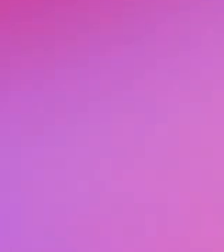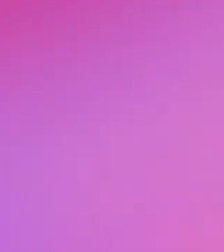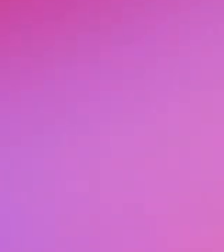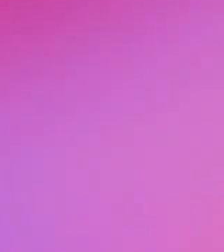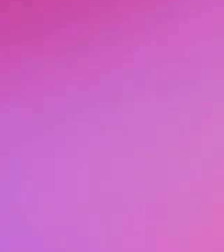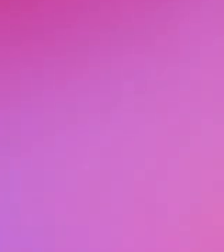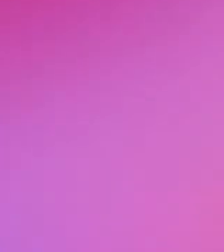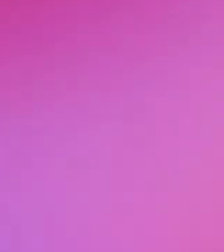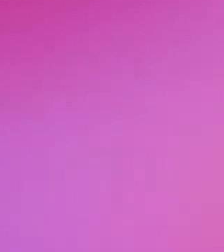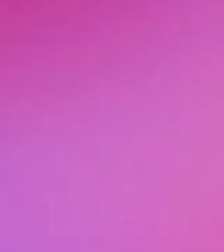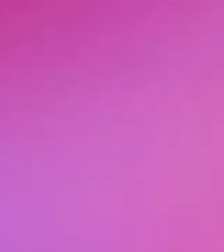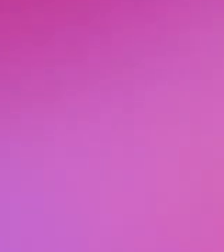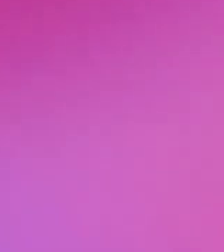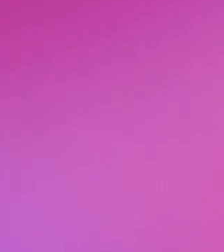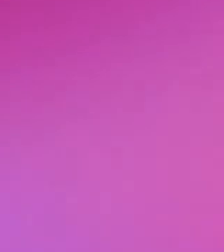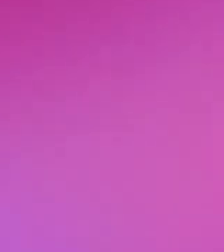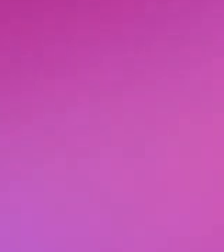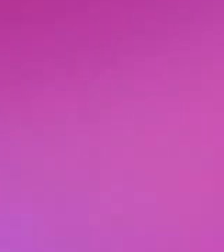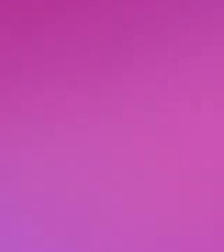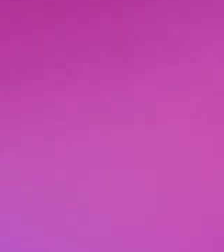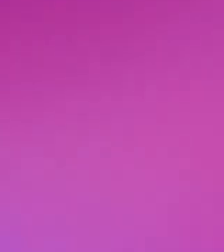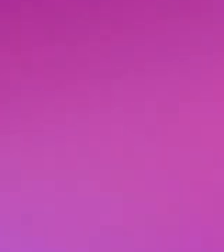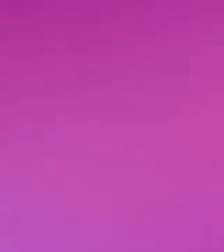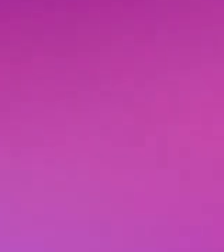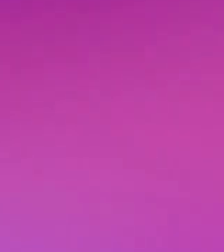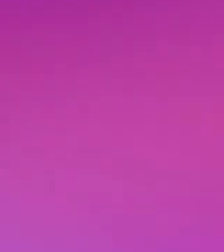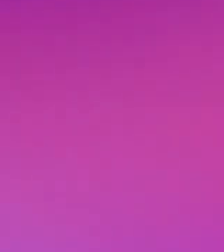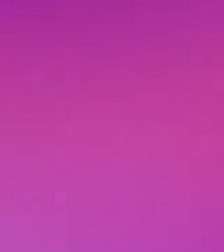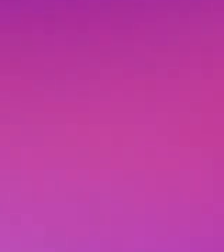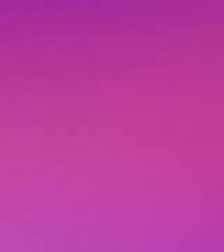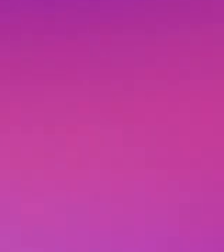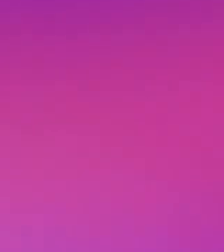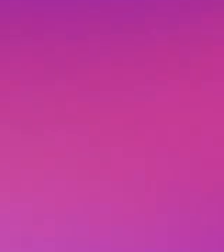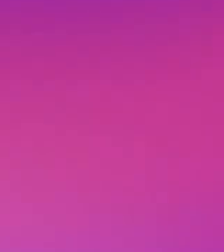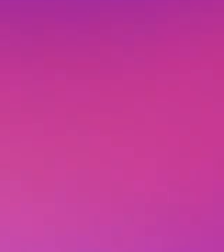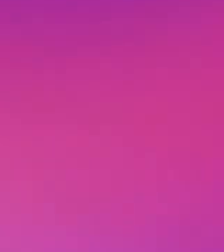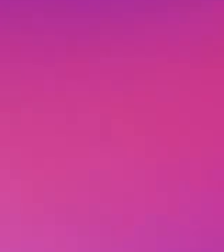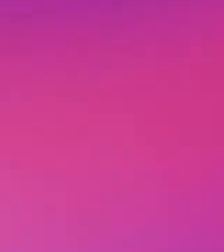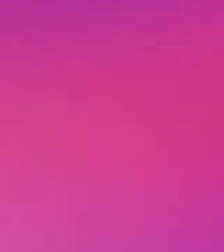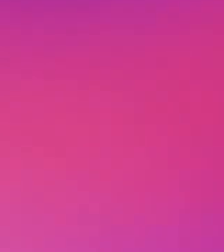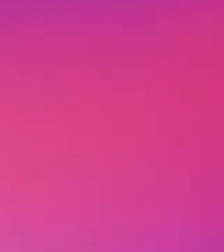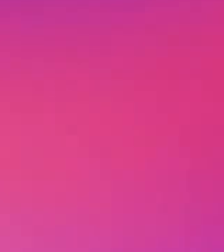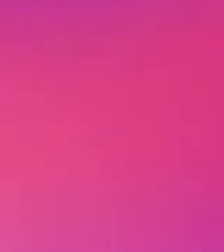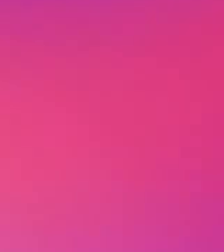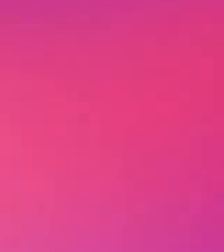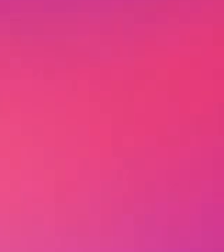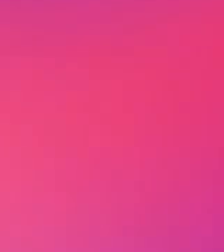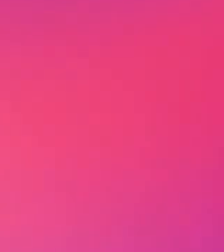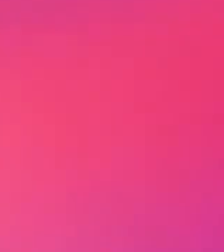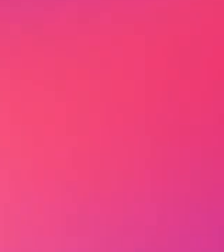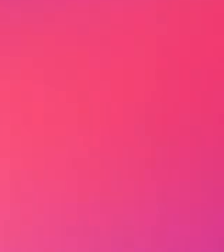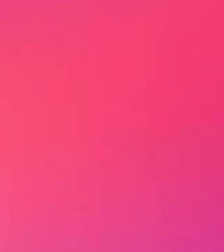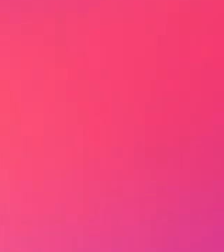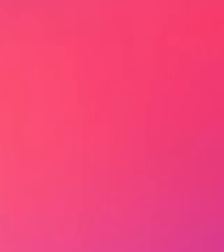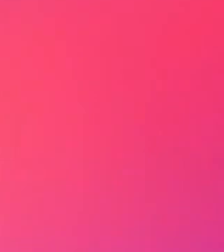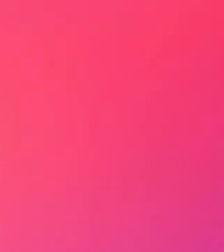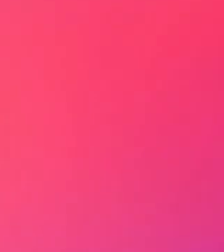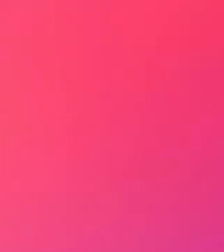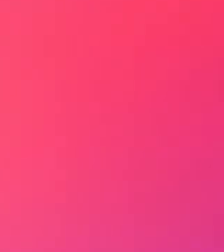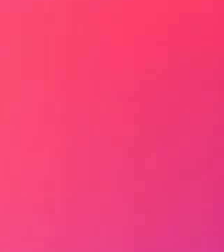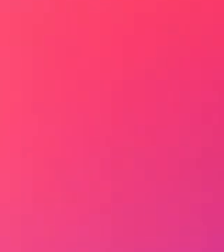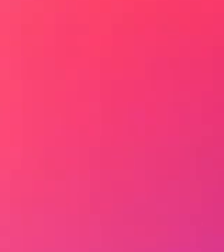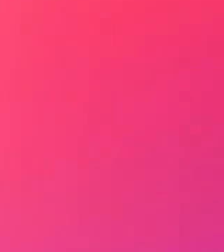Apoyo Pedagógico a Distancia. El número de teléfono para secundaria es el 55 36 01